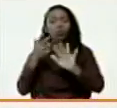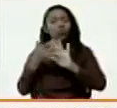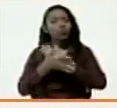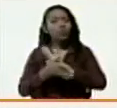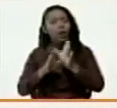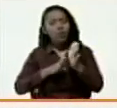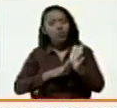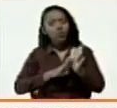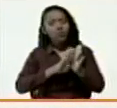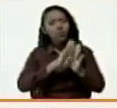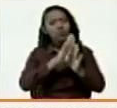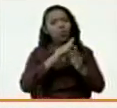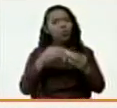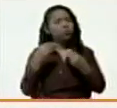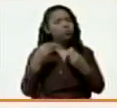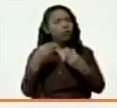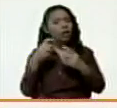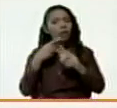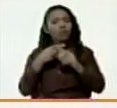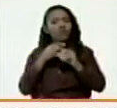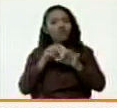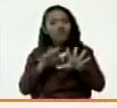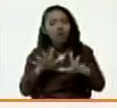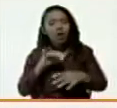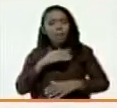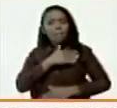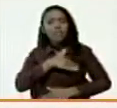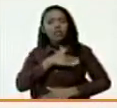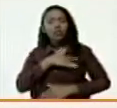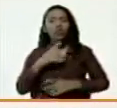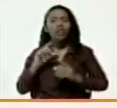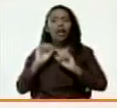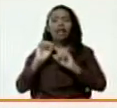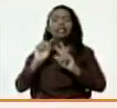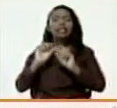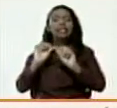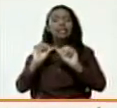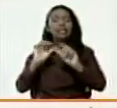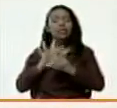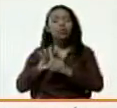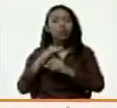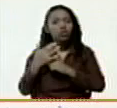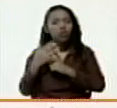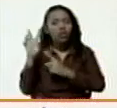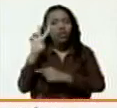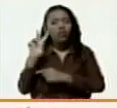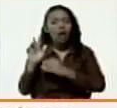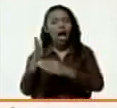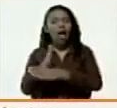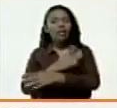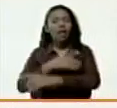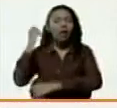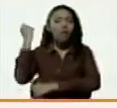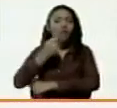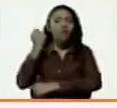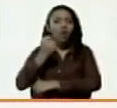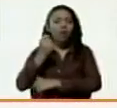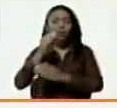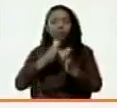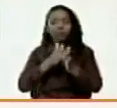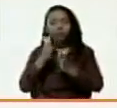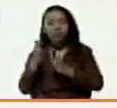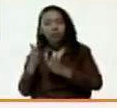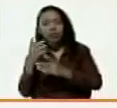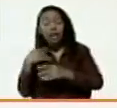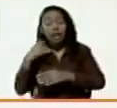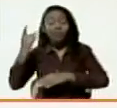desarrollo de lo que ha sido la remisión de la situación de venezuela ante la corte penal internacional derivada de